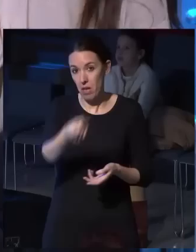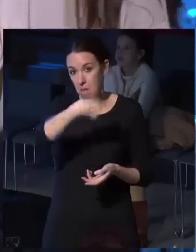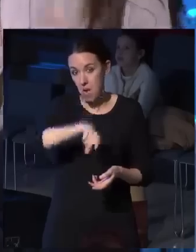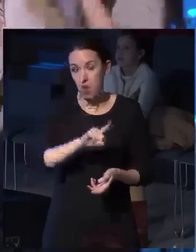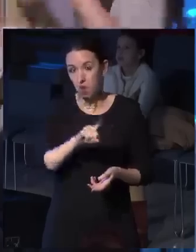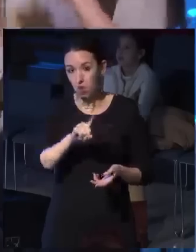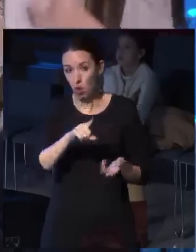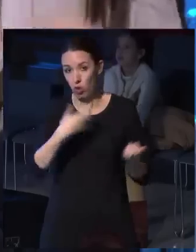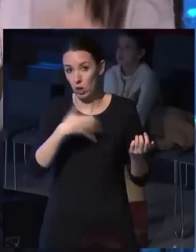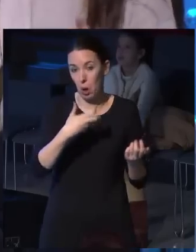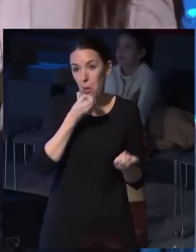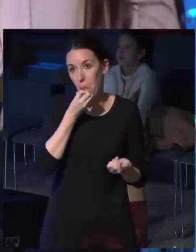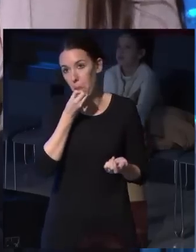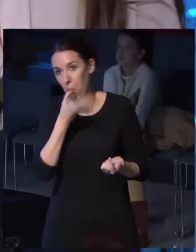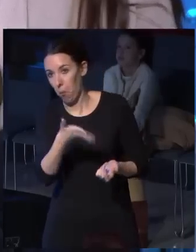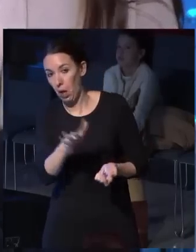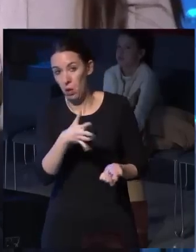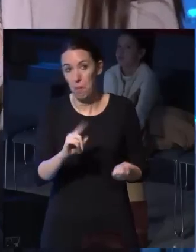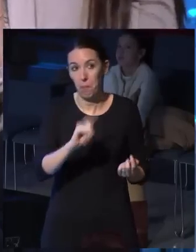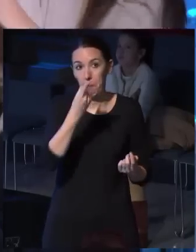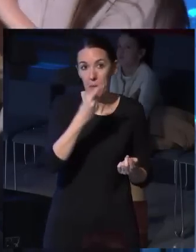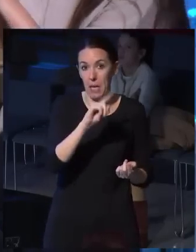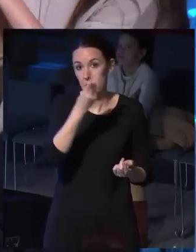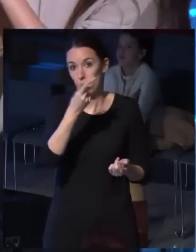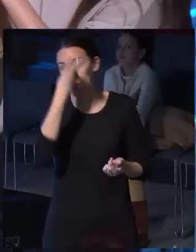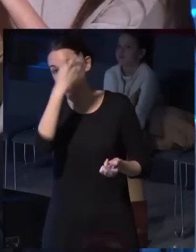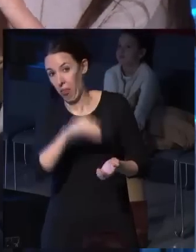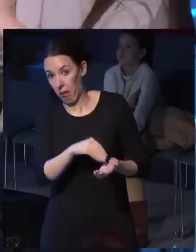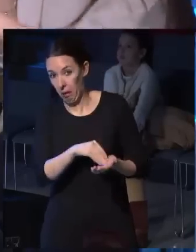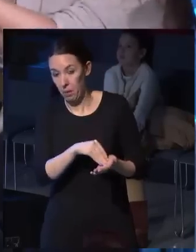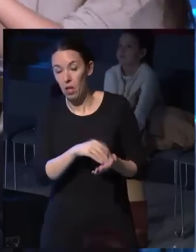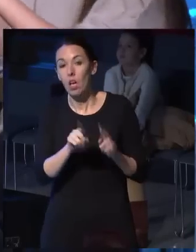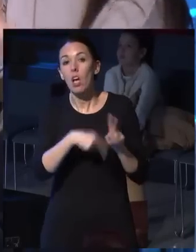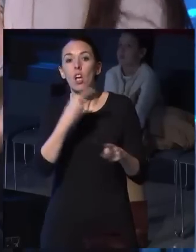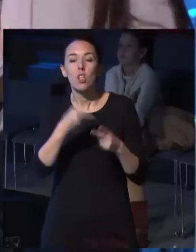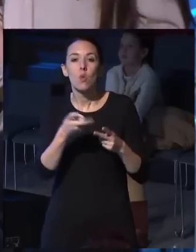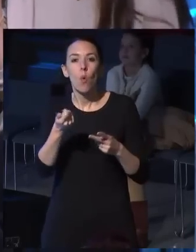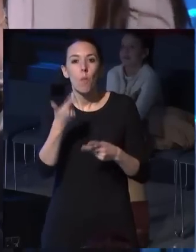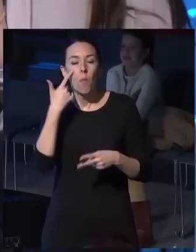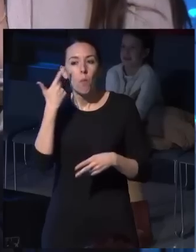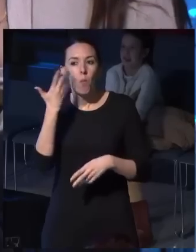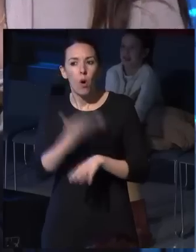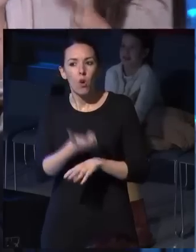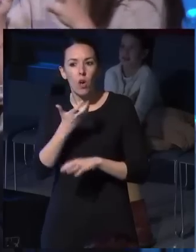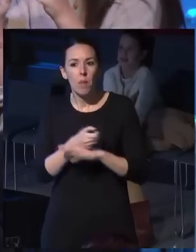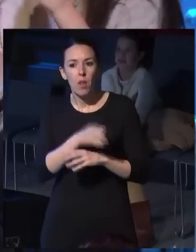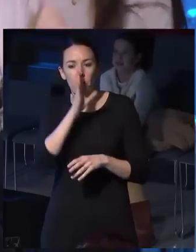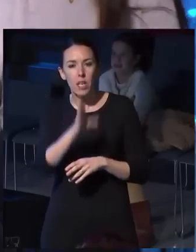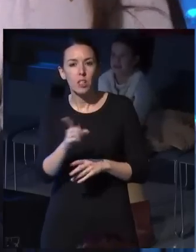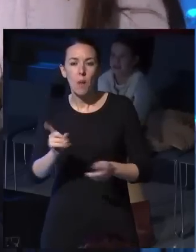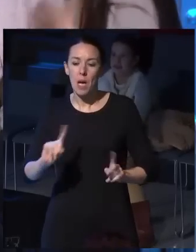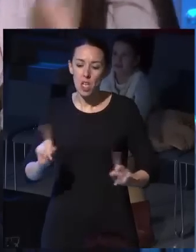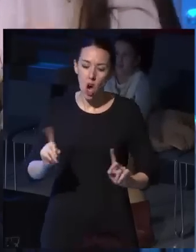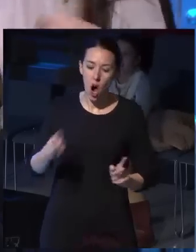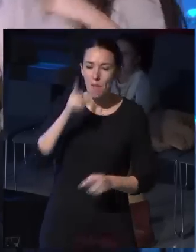nosotras tocarla más o menos bien a la primera, a la segunda o a la tercera. Y luego era un poco más de, como lo grabábamos en directo, de, ay no, a mí la anterior